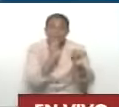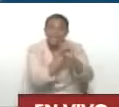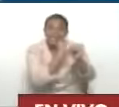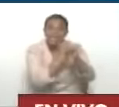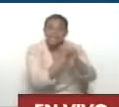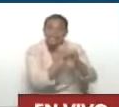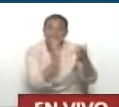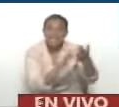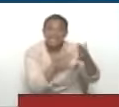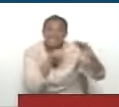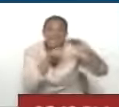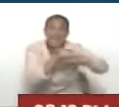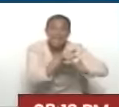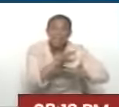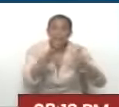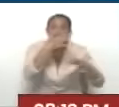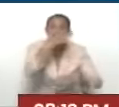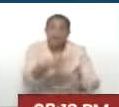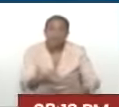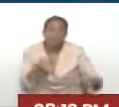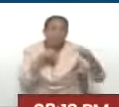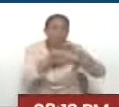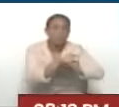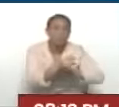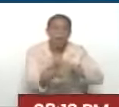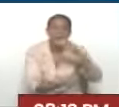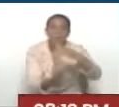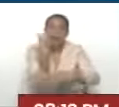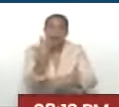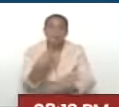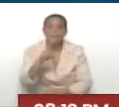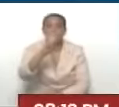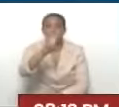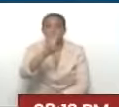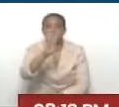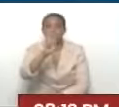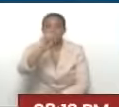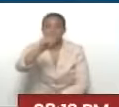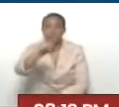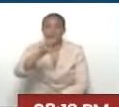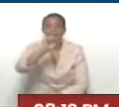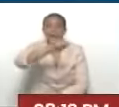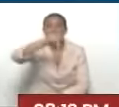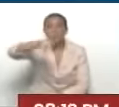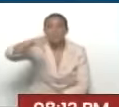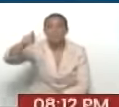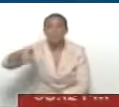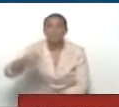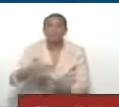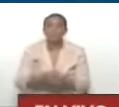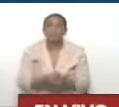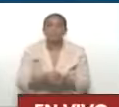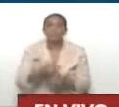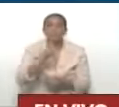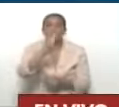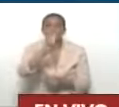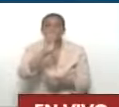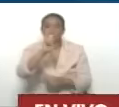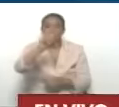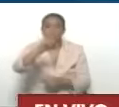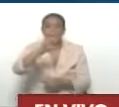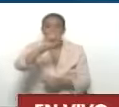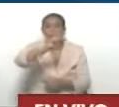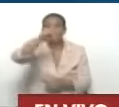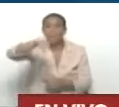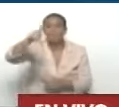gente tenga acceso directo. Y se creó la Ben App, ¿qué llaman? La Benap. La